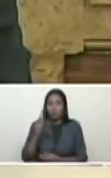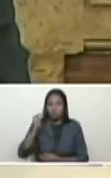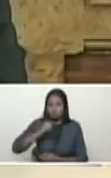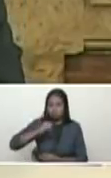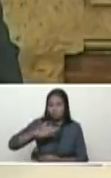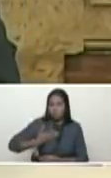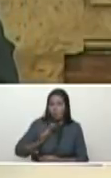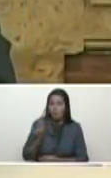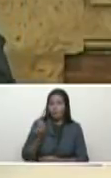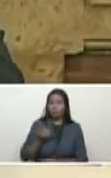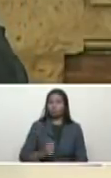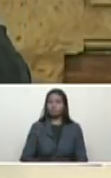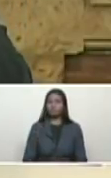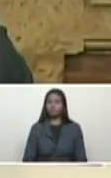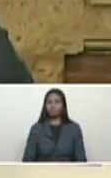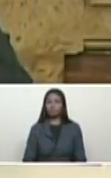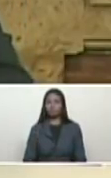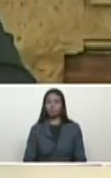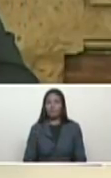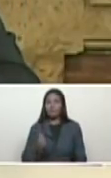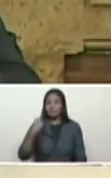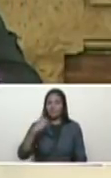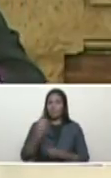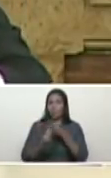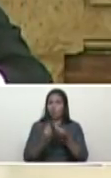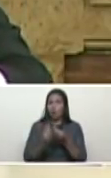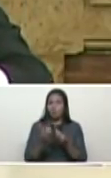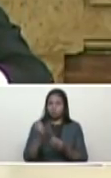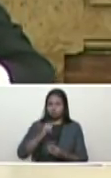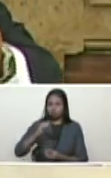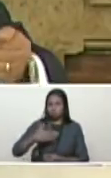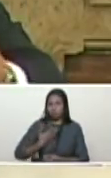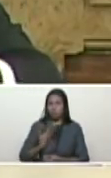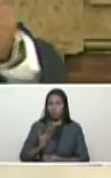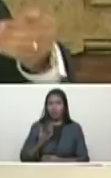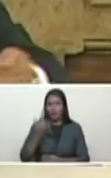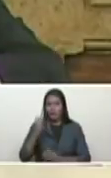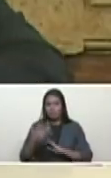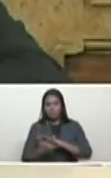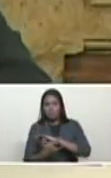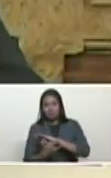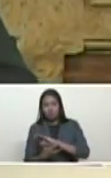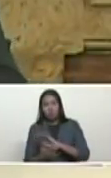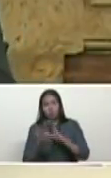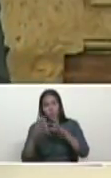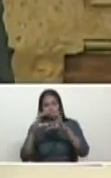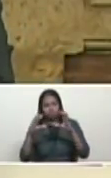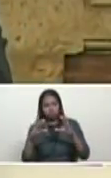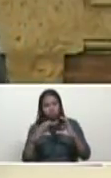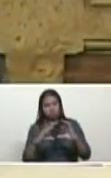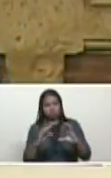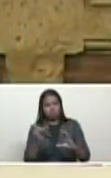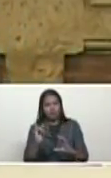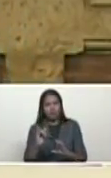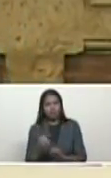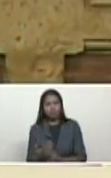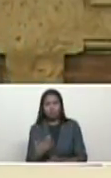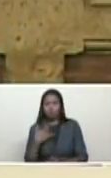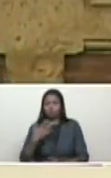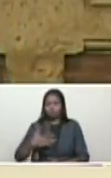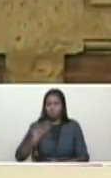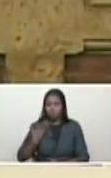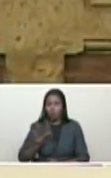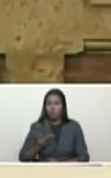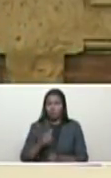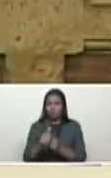si podemos tenemos con que hay un aparato tecnológico industrial si esto que tenemos con qué señora